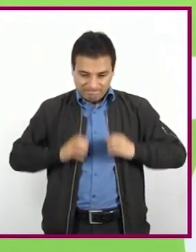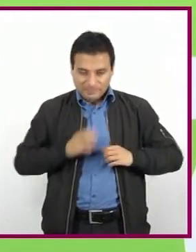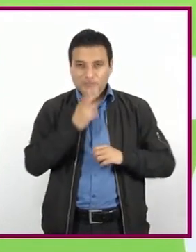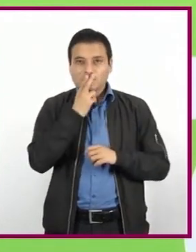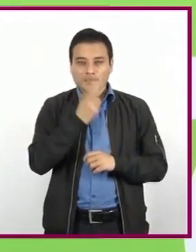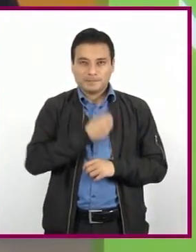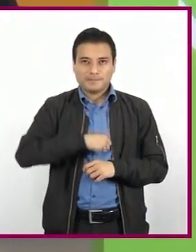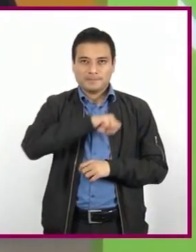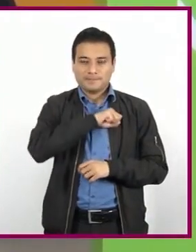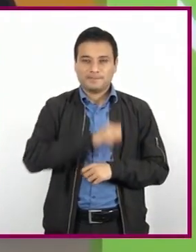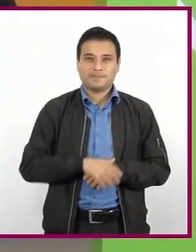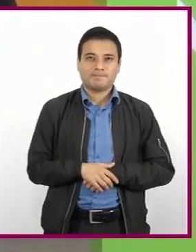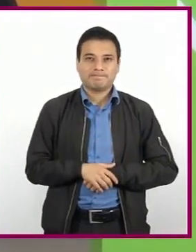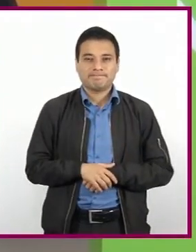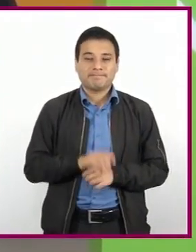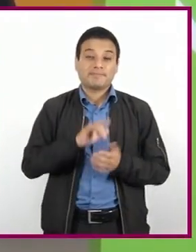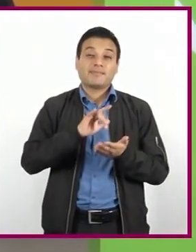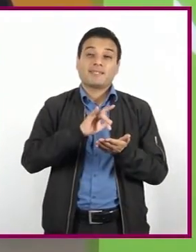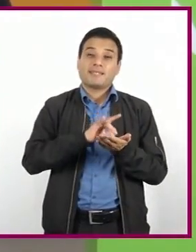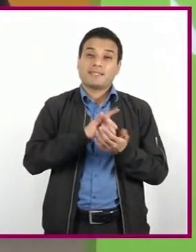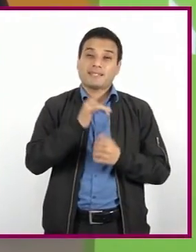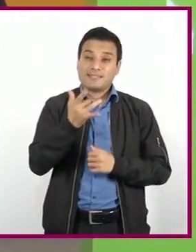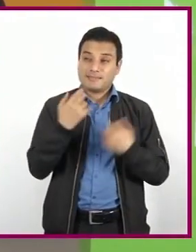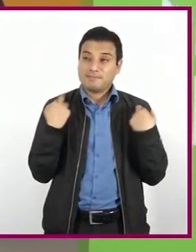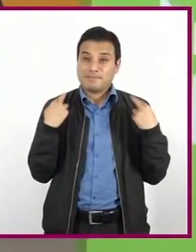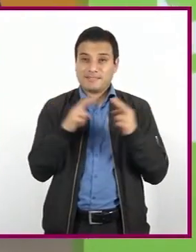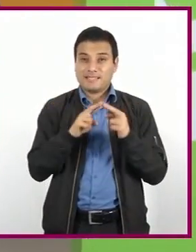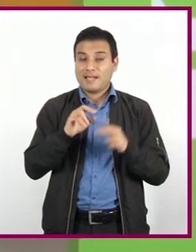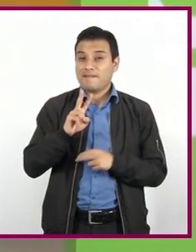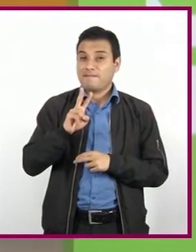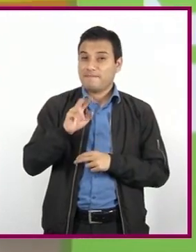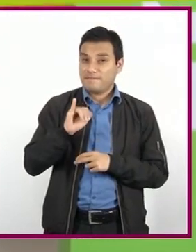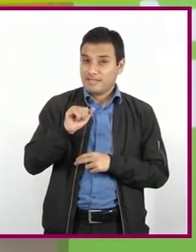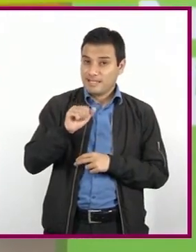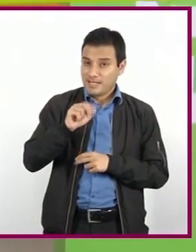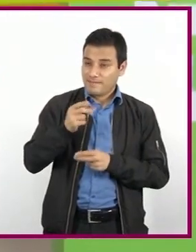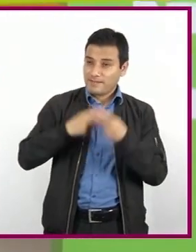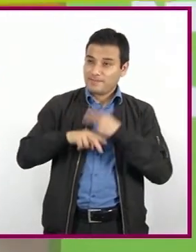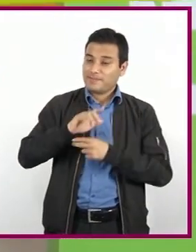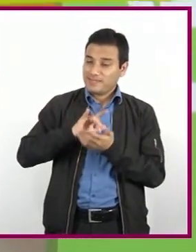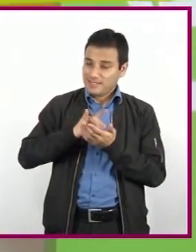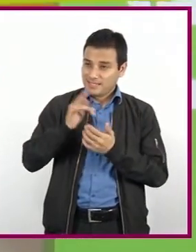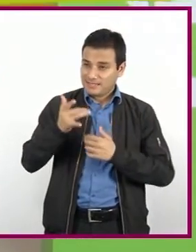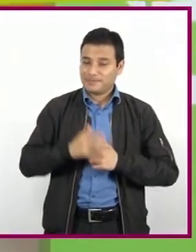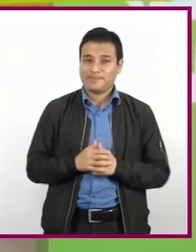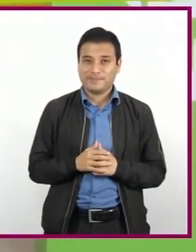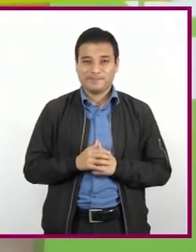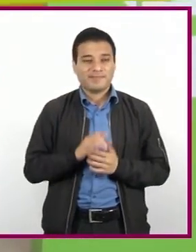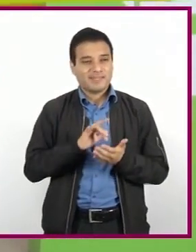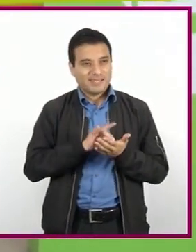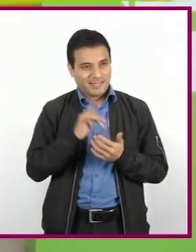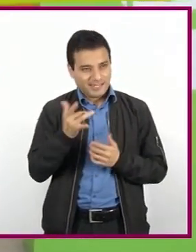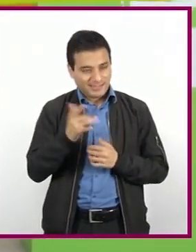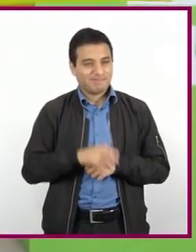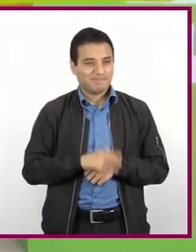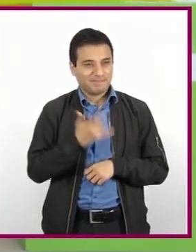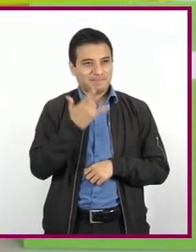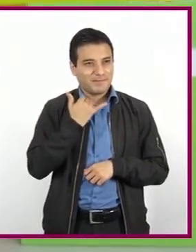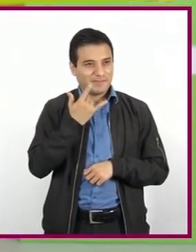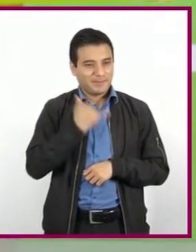salud. Agradecemos la intervención de la maestra Viana en esta sesión. Muchas gracias, maestra. Gracias, Leslie, qué